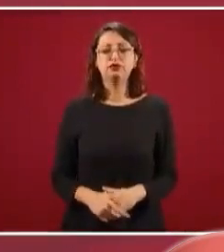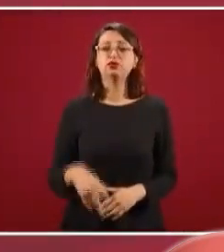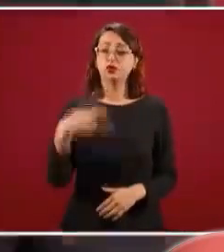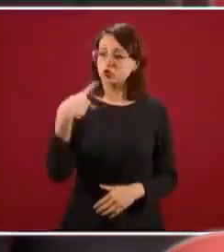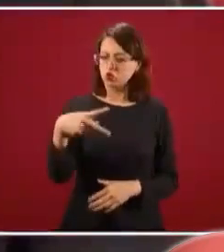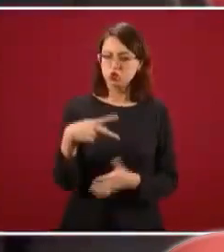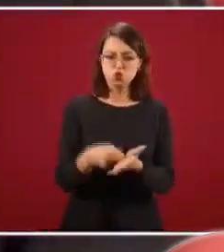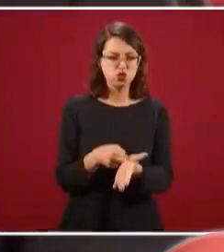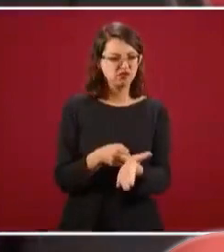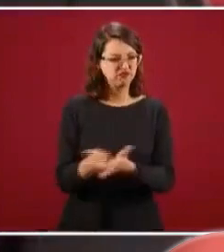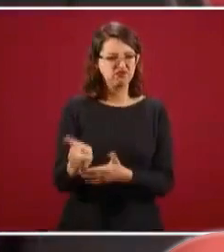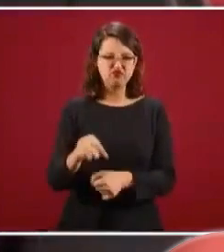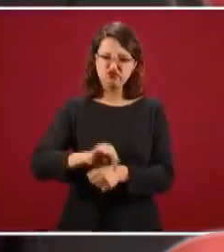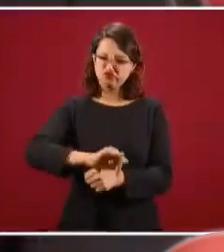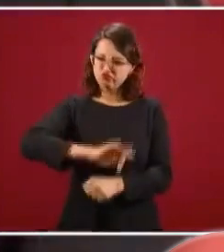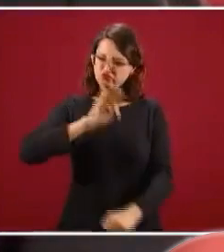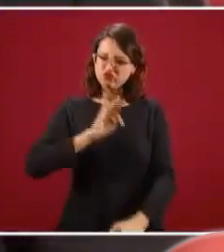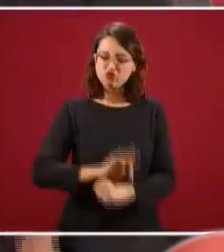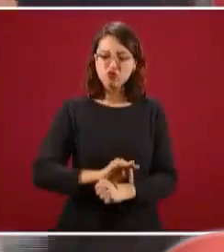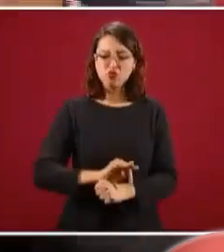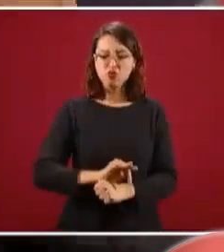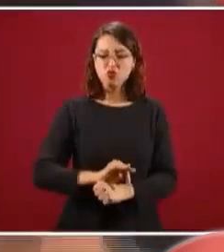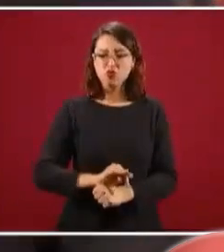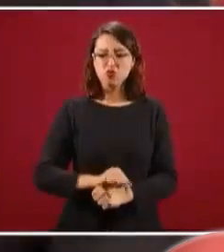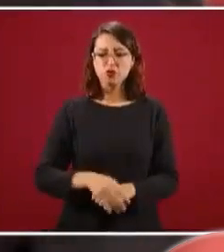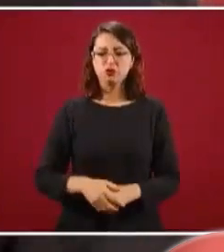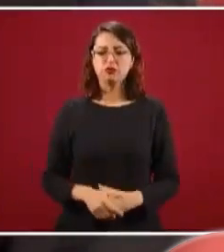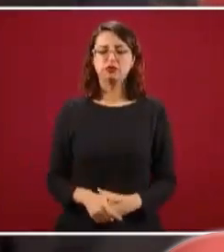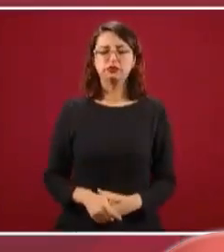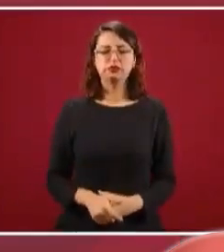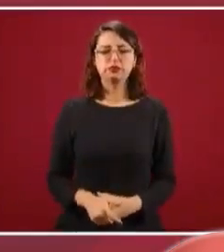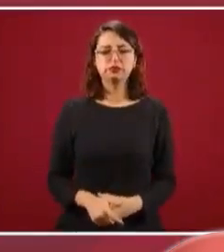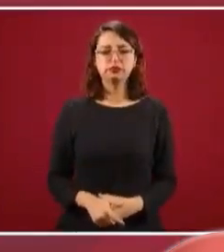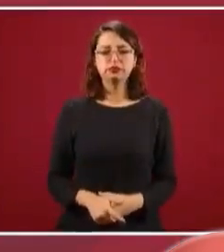sus derechos, que no sean